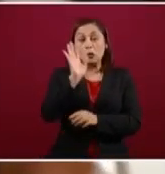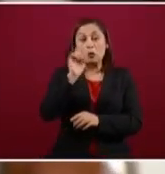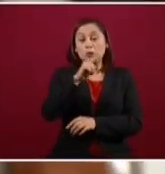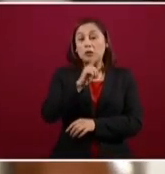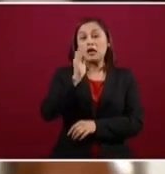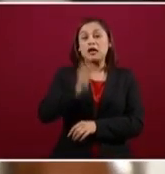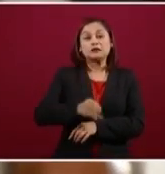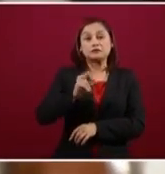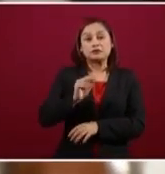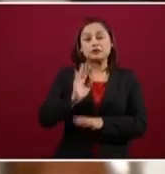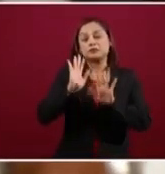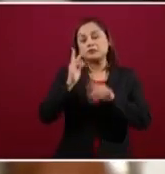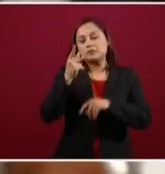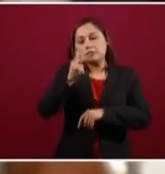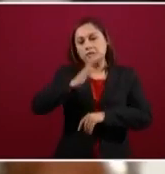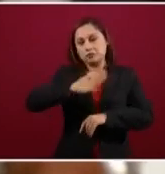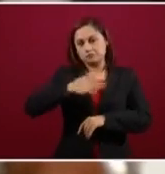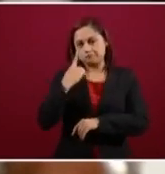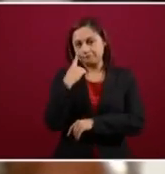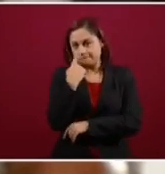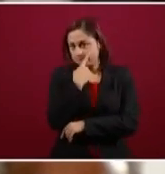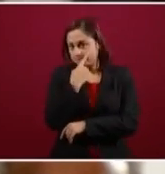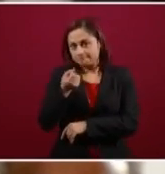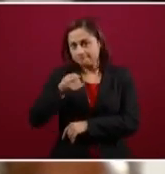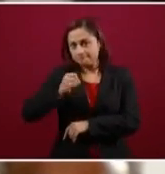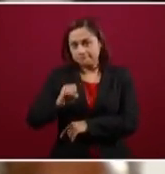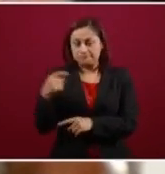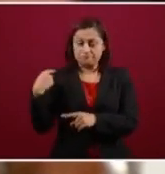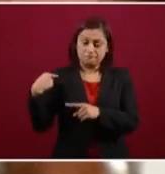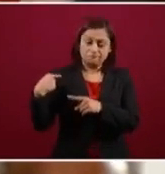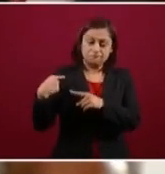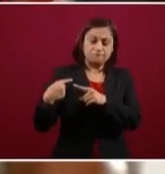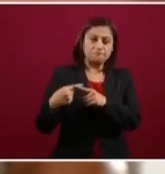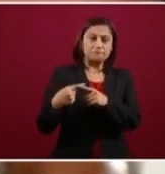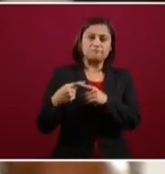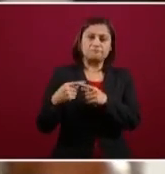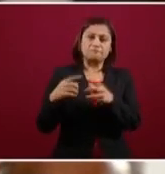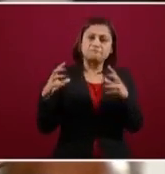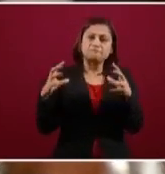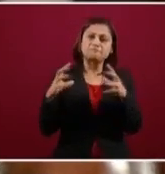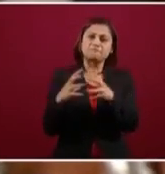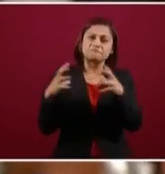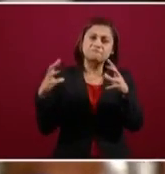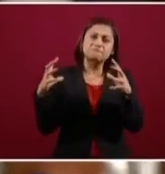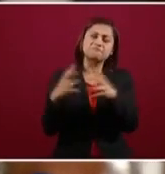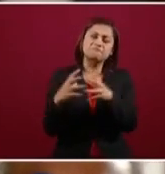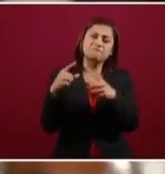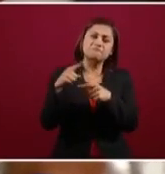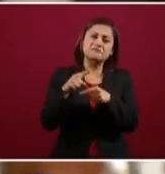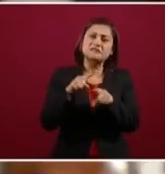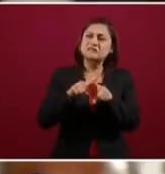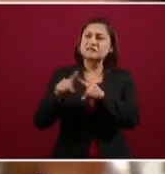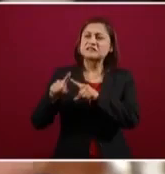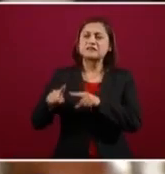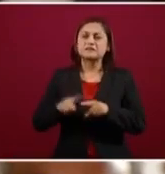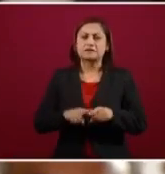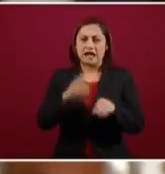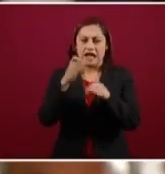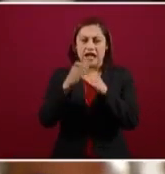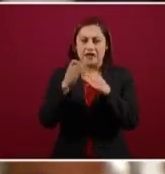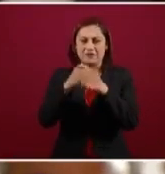perspectiva, se mantiene esa guerra híbrida y ha señalado ahorita mismo cómo utilizan los